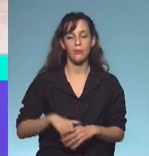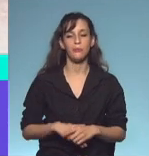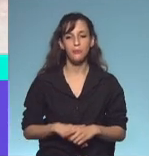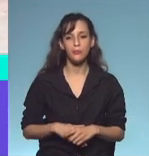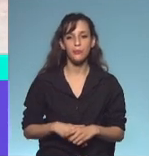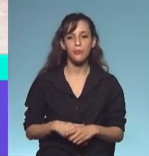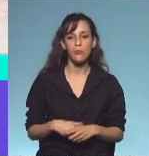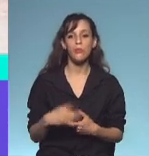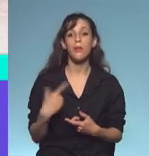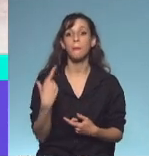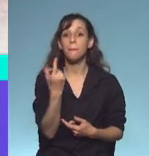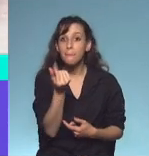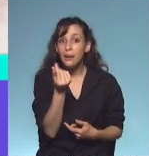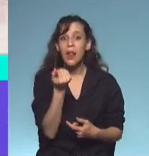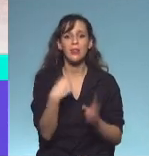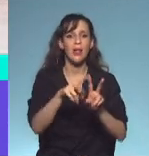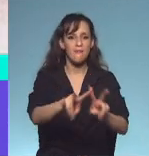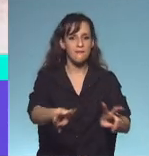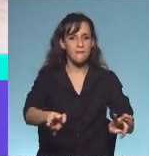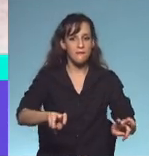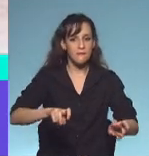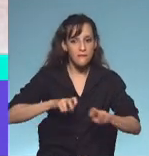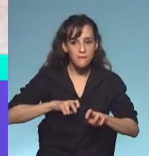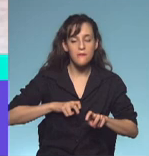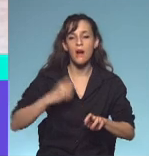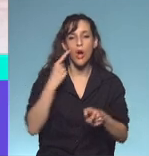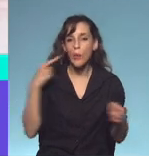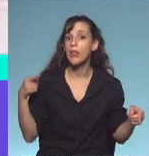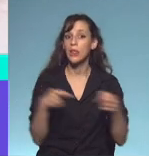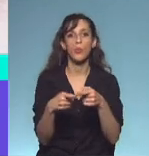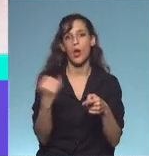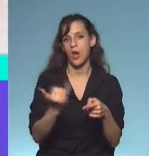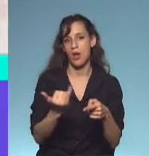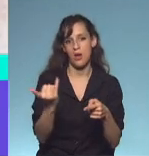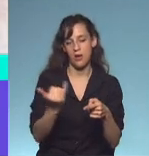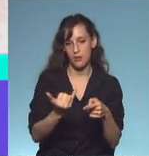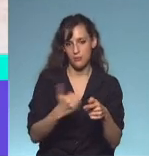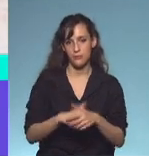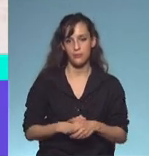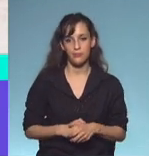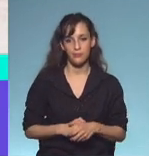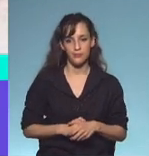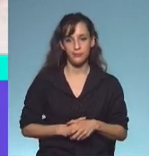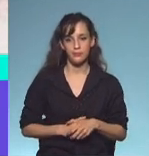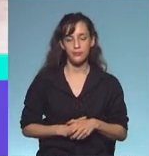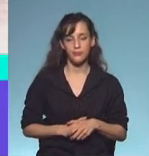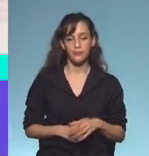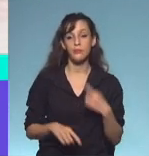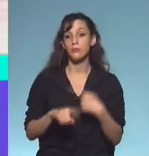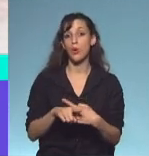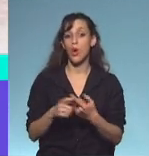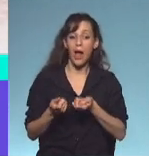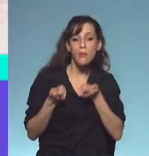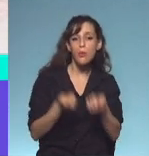peso que se recaude sabemos que tiene una asignación específica para las políticas públicas,